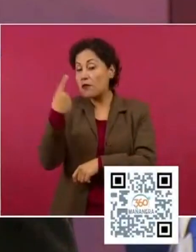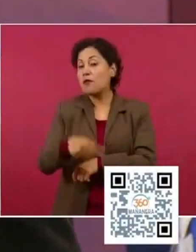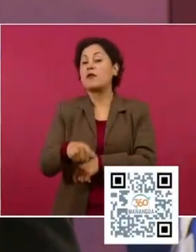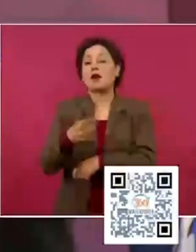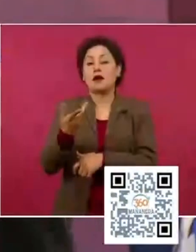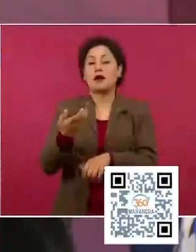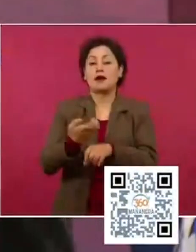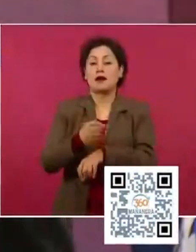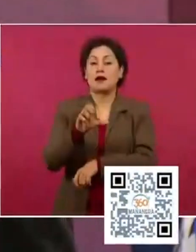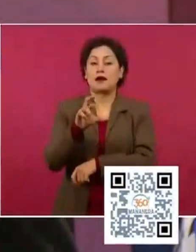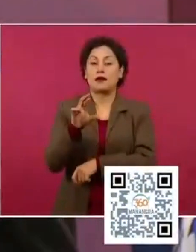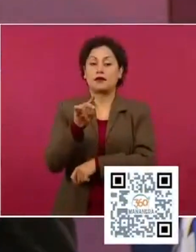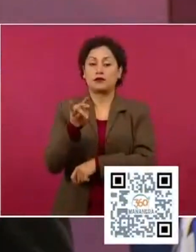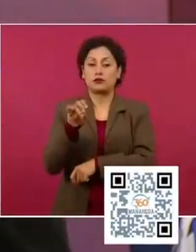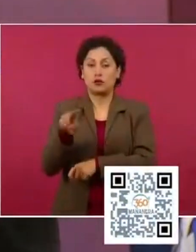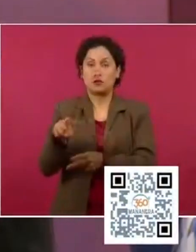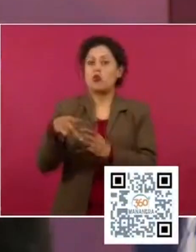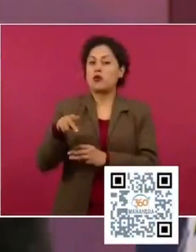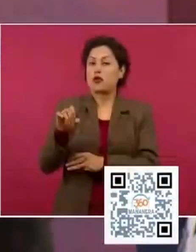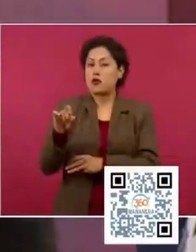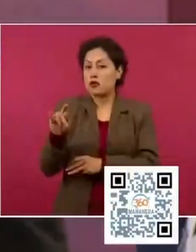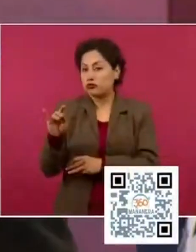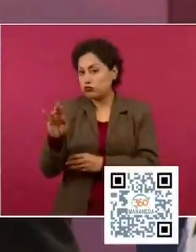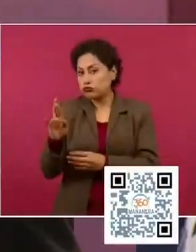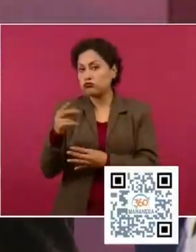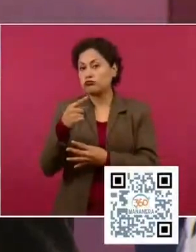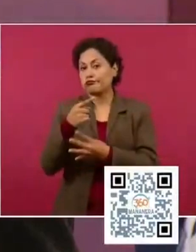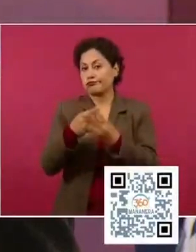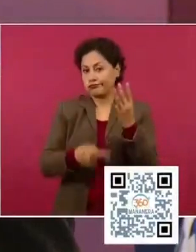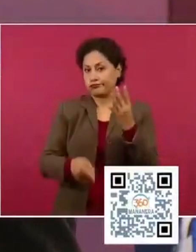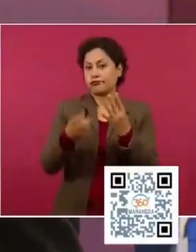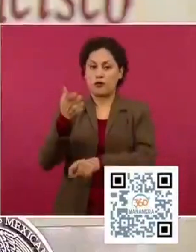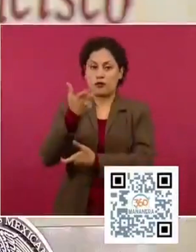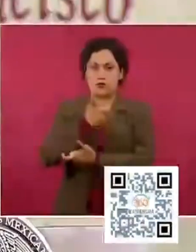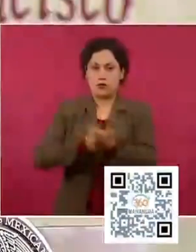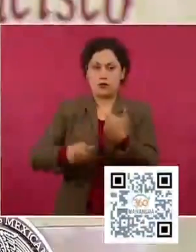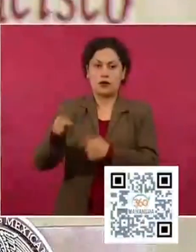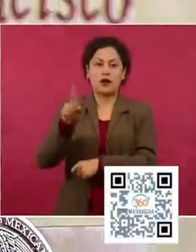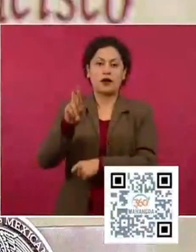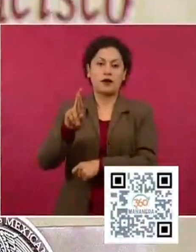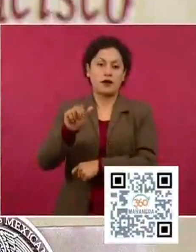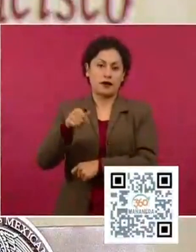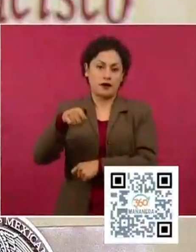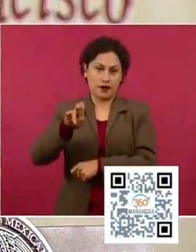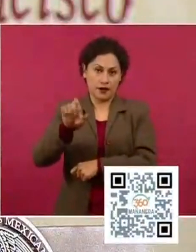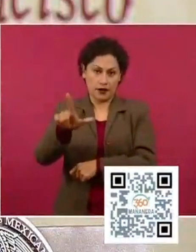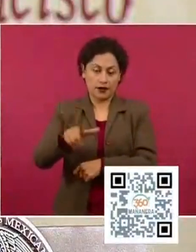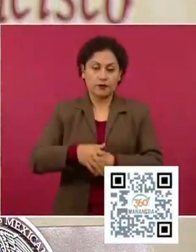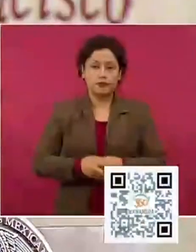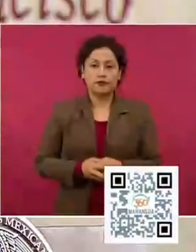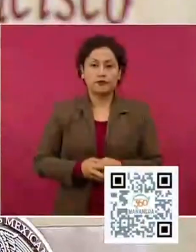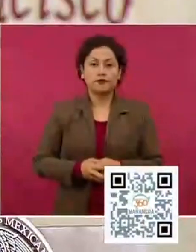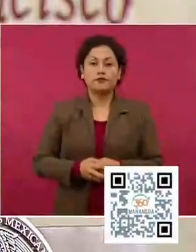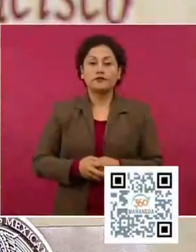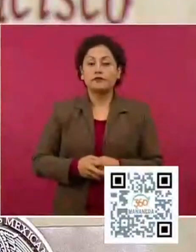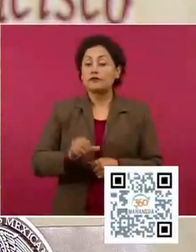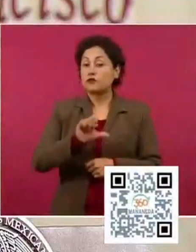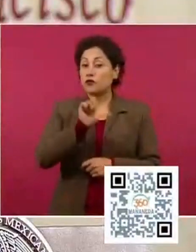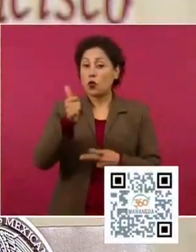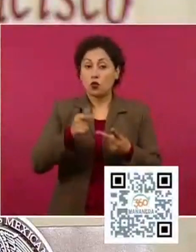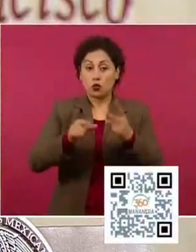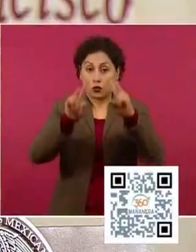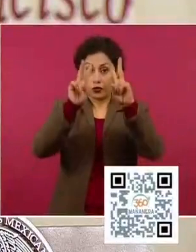Job quizá un cluster en materia de semiconductor el segundo tema de nuestra reunión